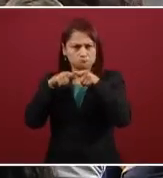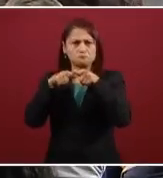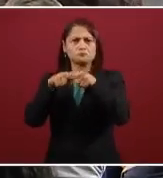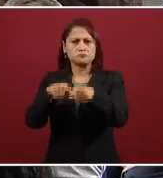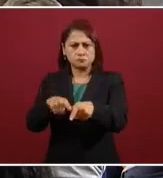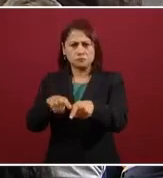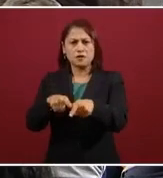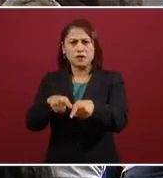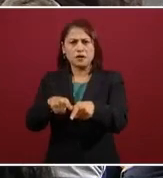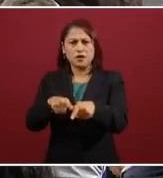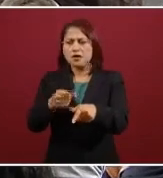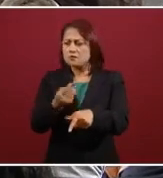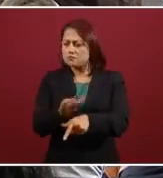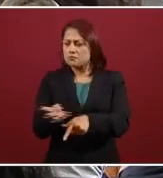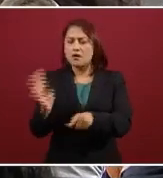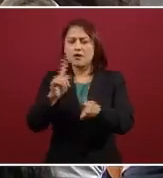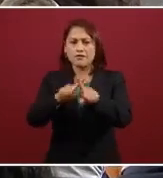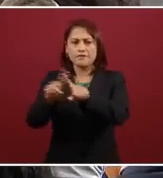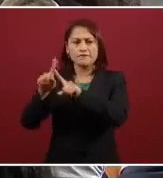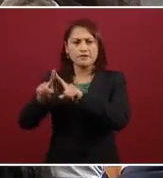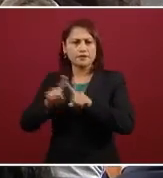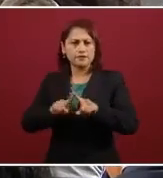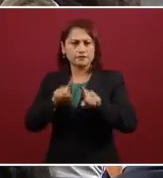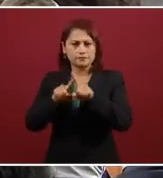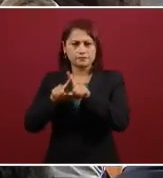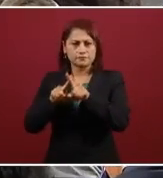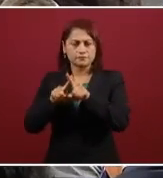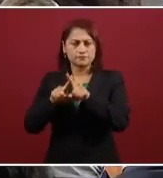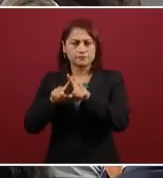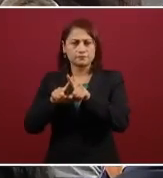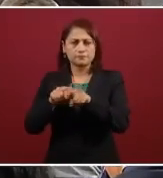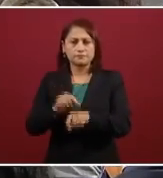diversidad, con el derecho a